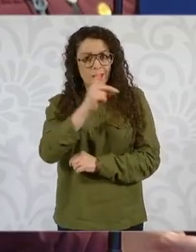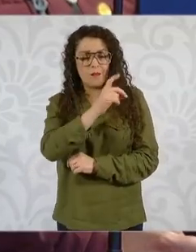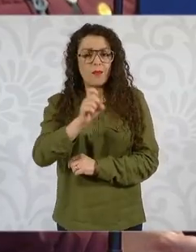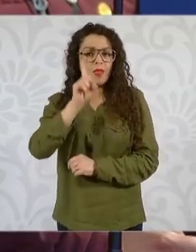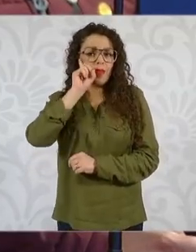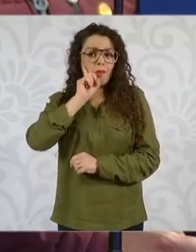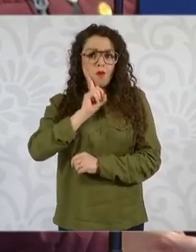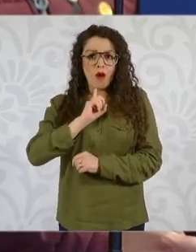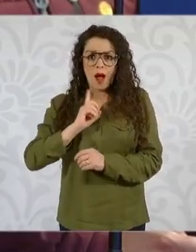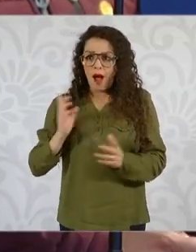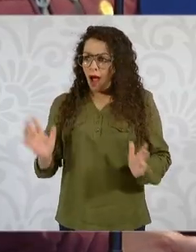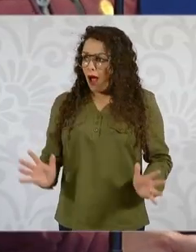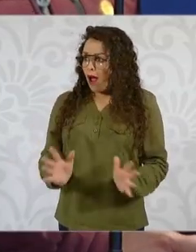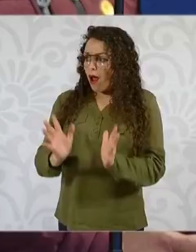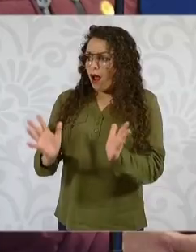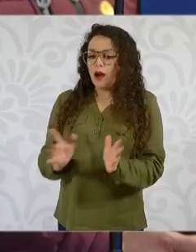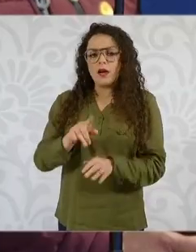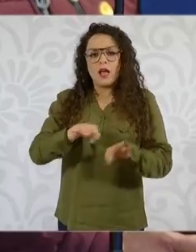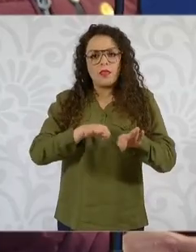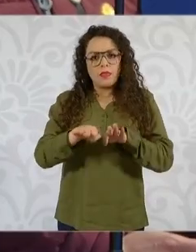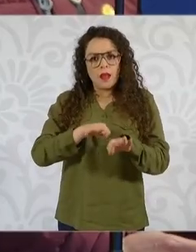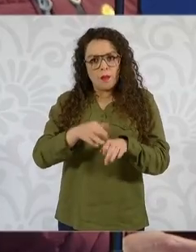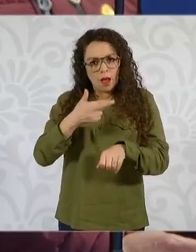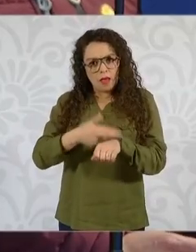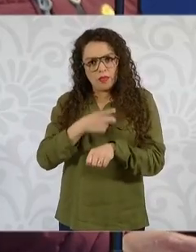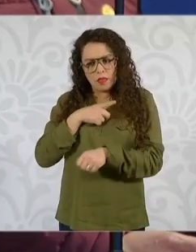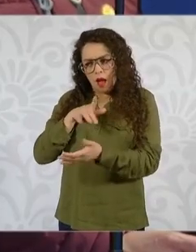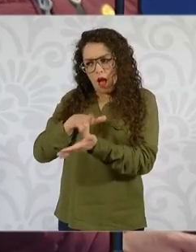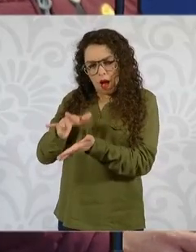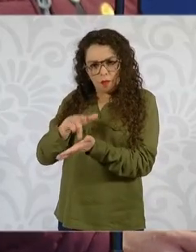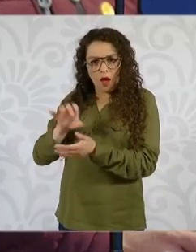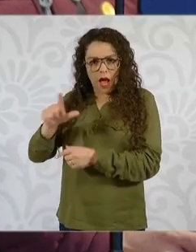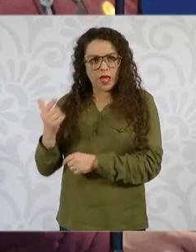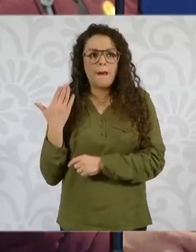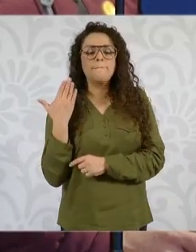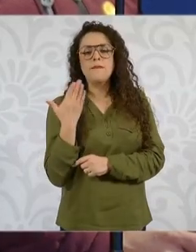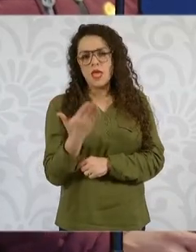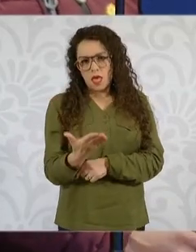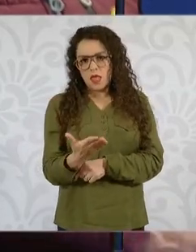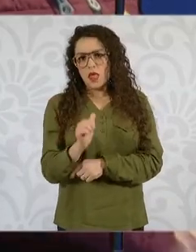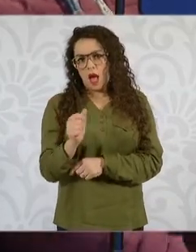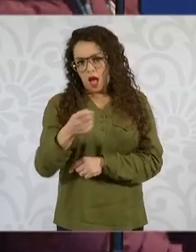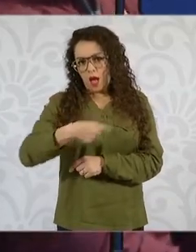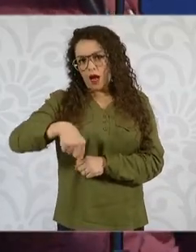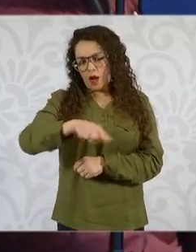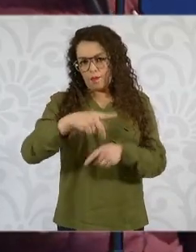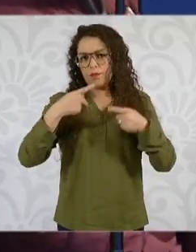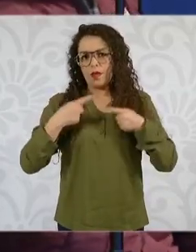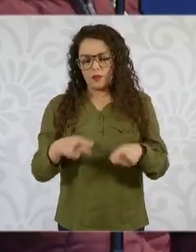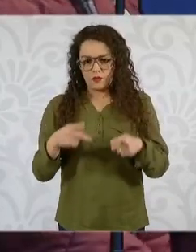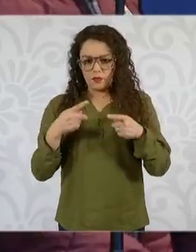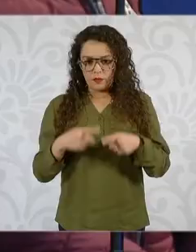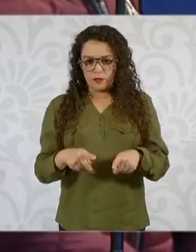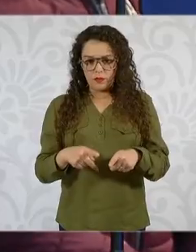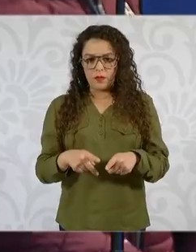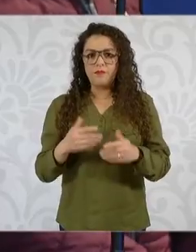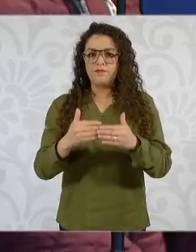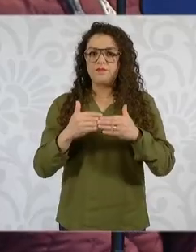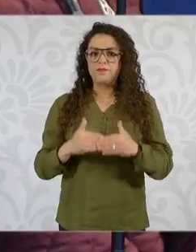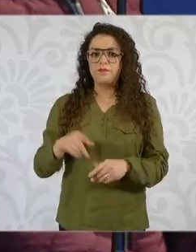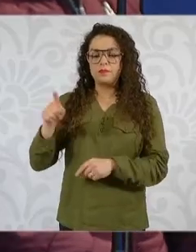apoyen los trabajadores y también hacia el secretario del trabajo